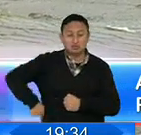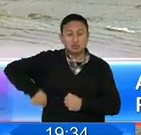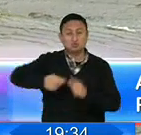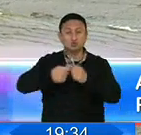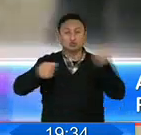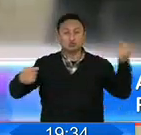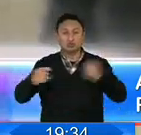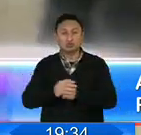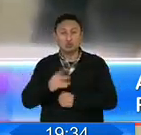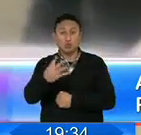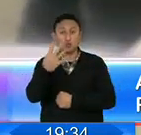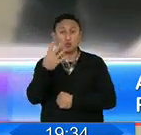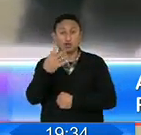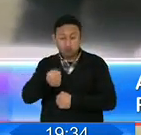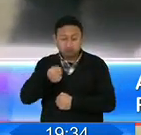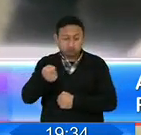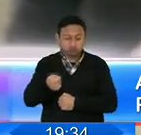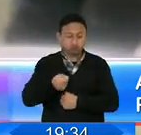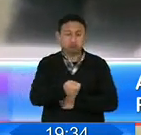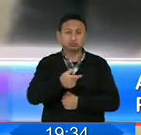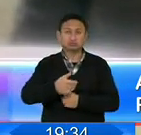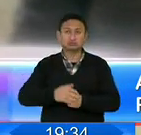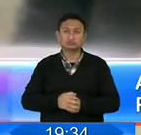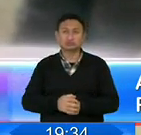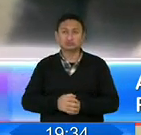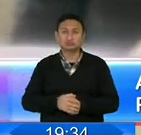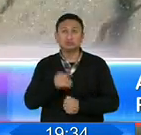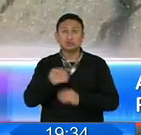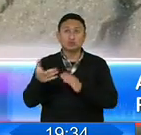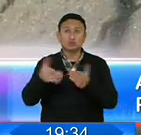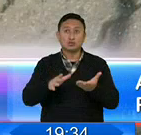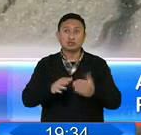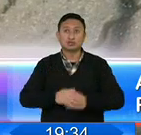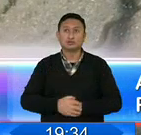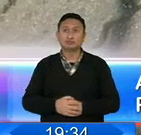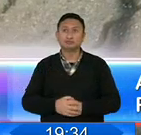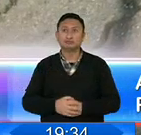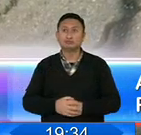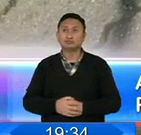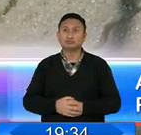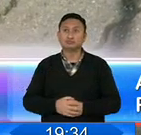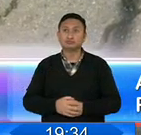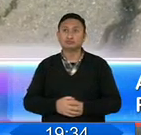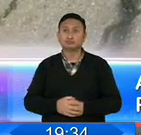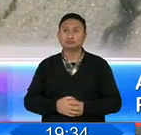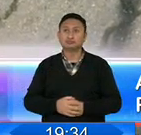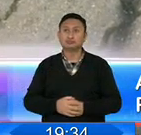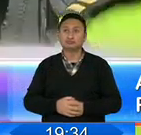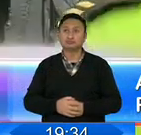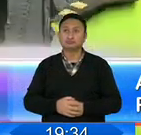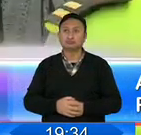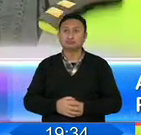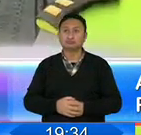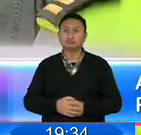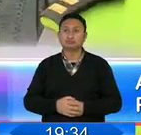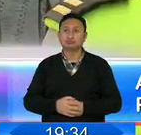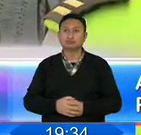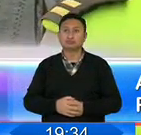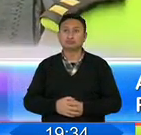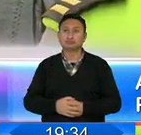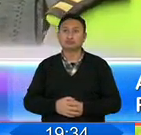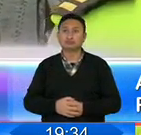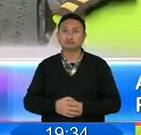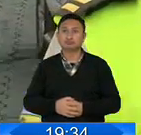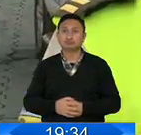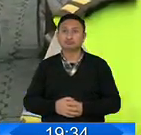y le acertó 4 certeras puñaladas que acabaron con la vida del adolescente de 17 años de edad. Al parecer